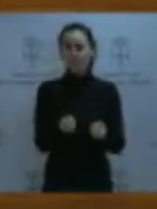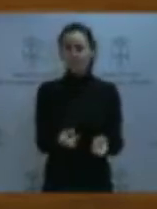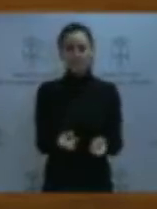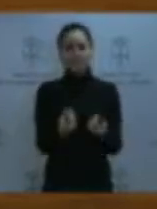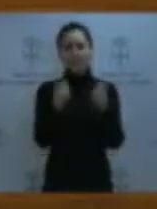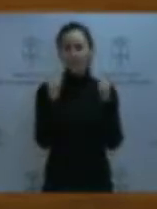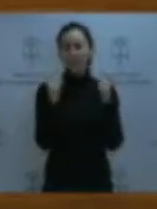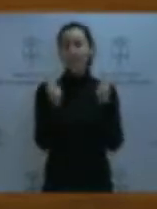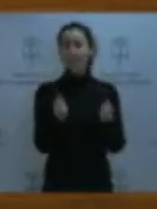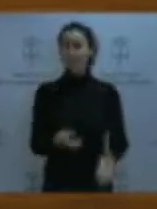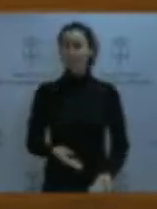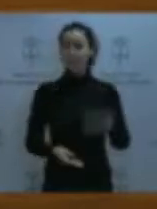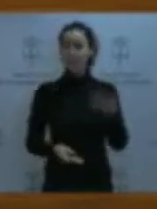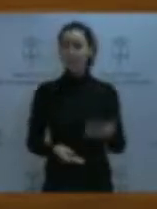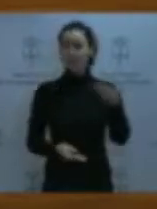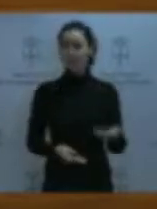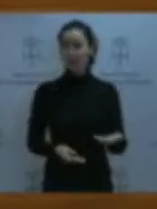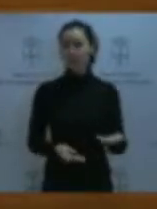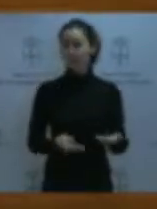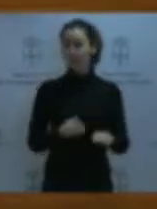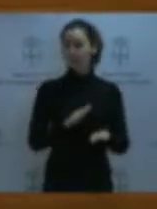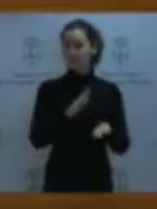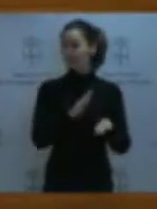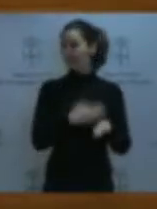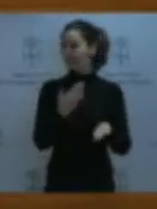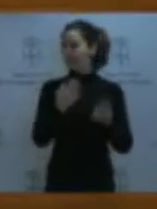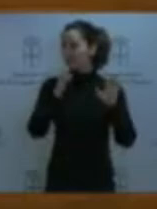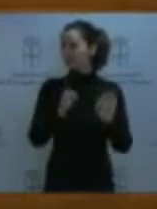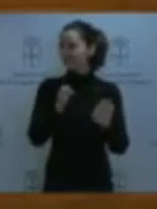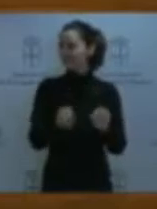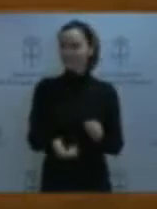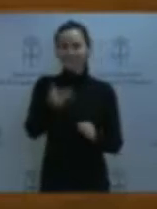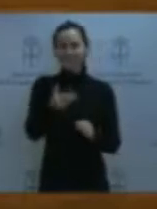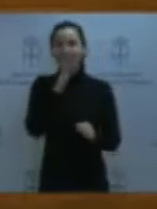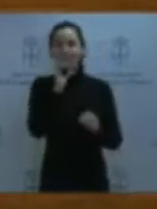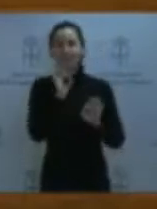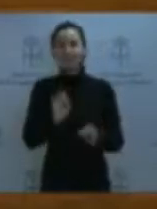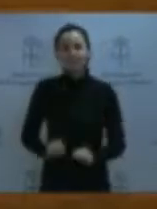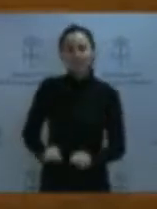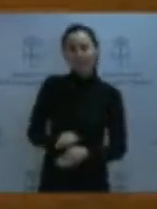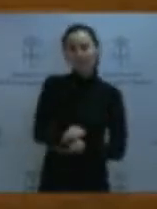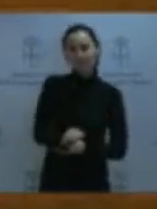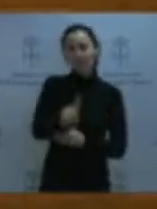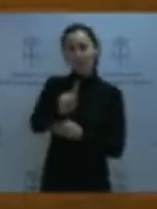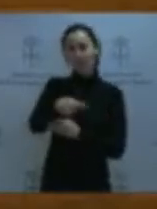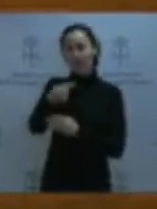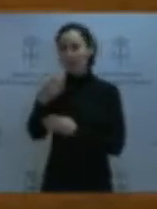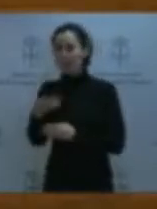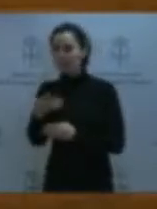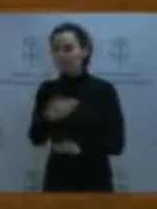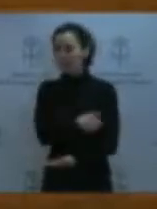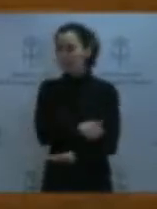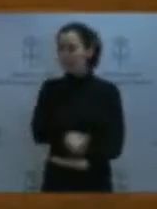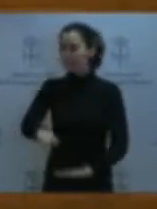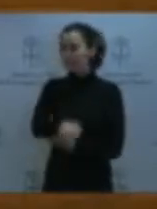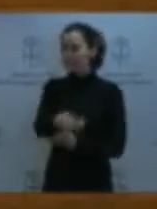número que es significativo en ese apartado. Se van a destinar 1,4 millones de